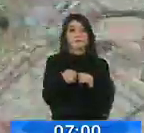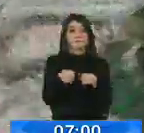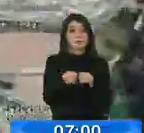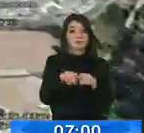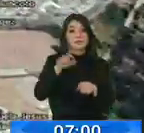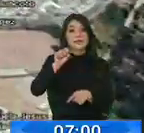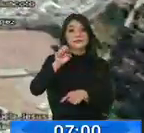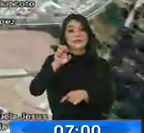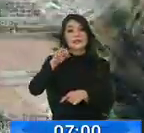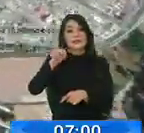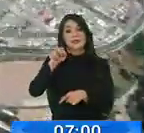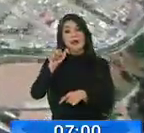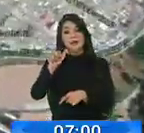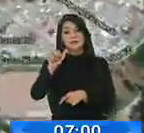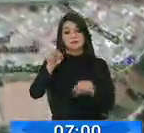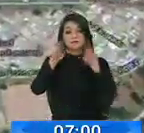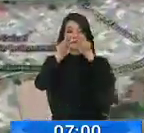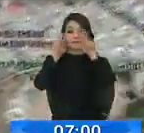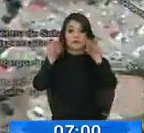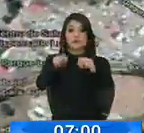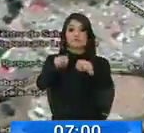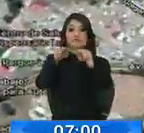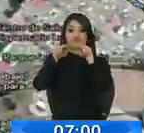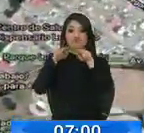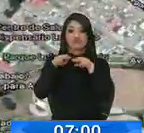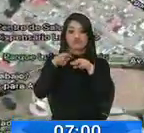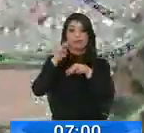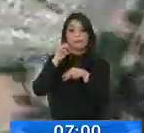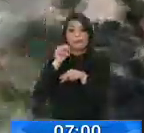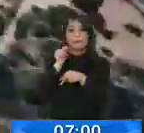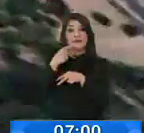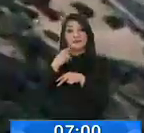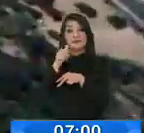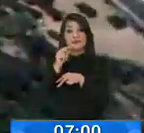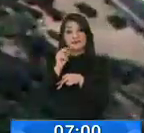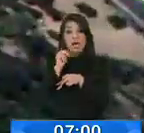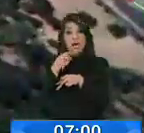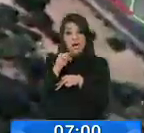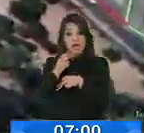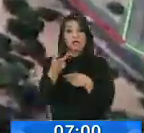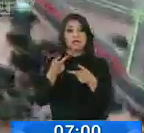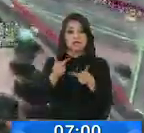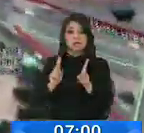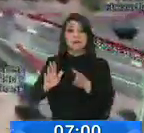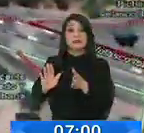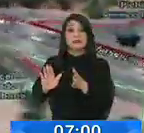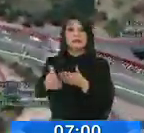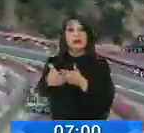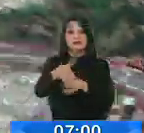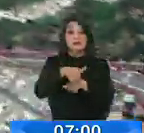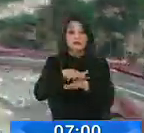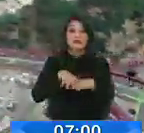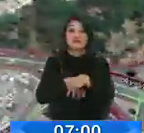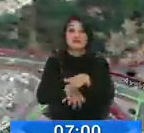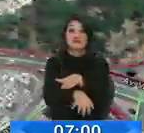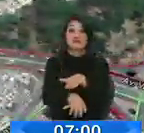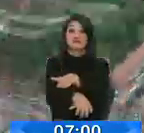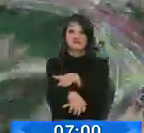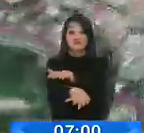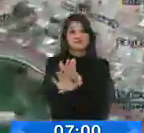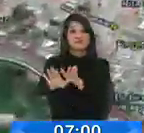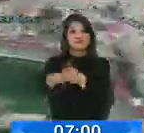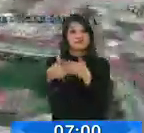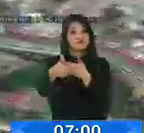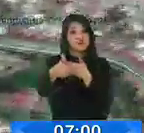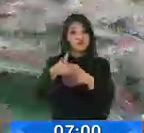Sena, esto es a la altura del puente de Machángara, también está cerrado. Este es el Trébol, estamos viendo el Trébol también, ya está con carga fuerte. Esta es la